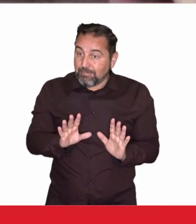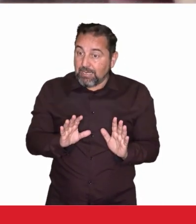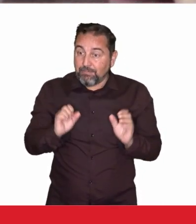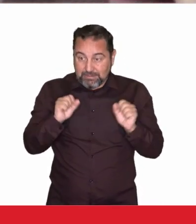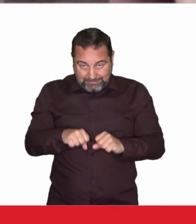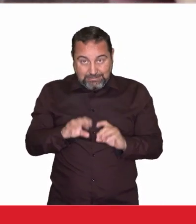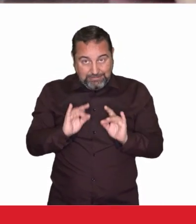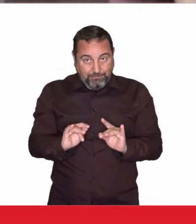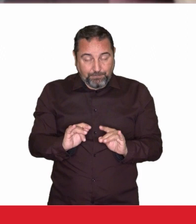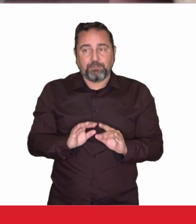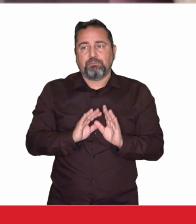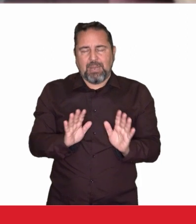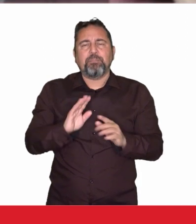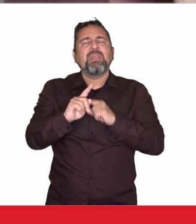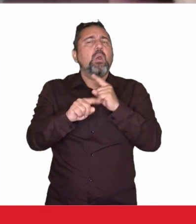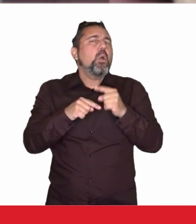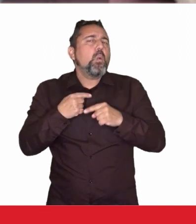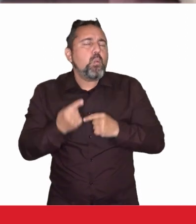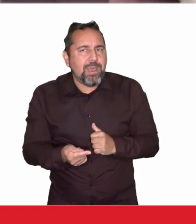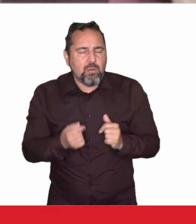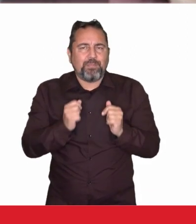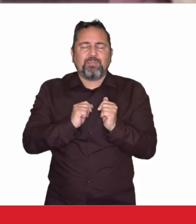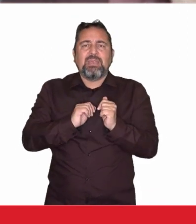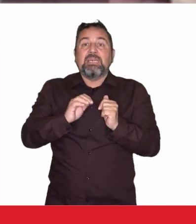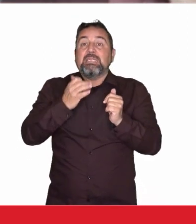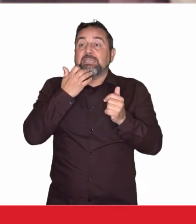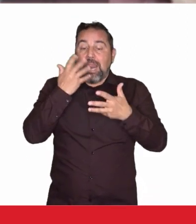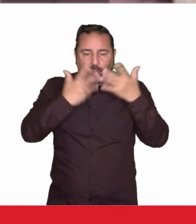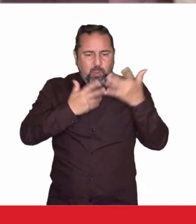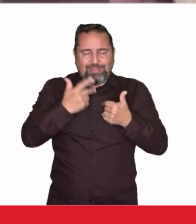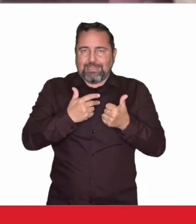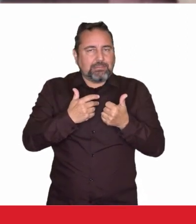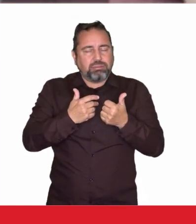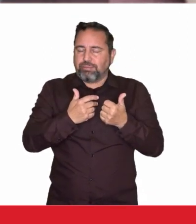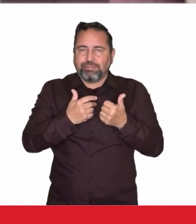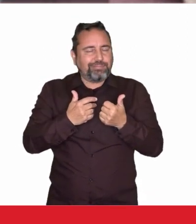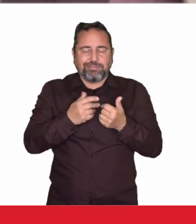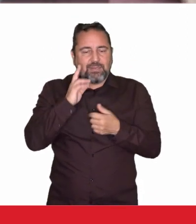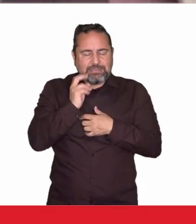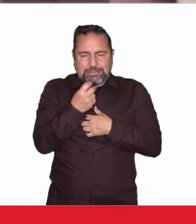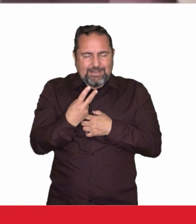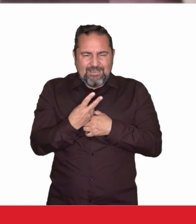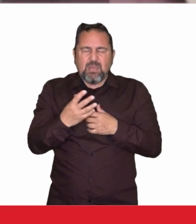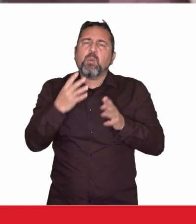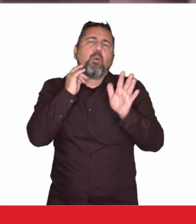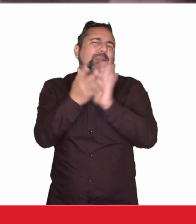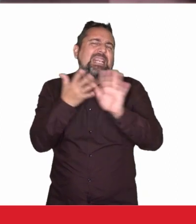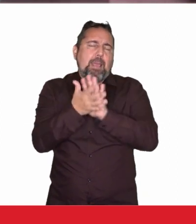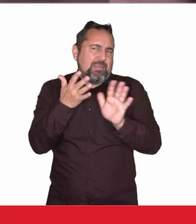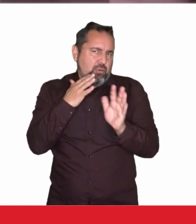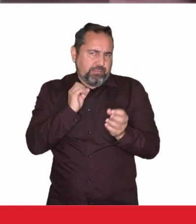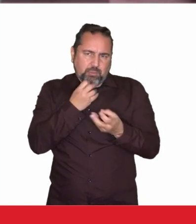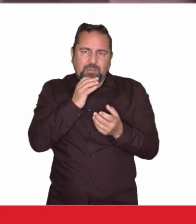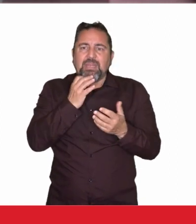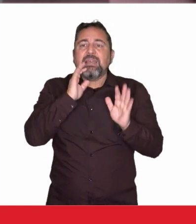¿Vale? ¿Sí? Luego, cuando no salen las cuentas, ¿vale? Esto lo voy a contar